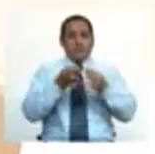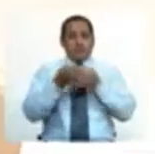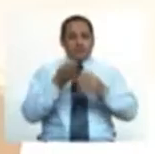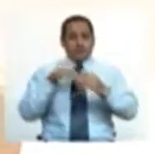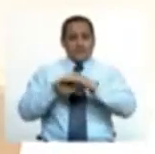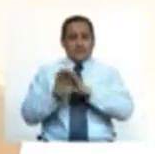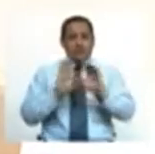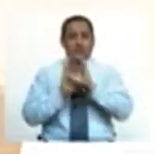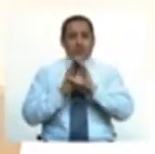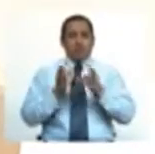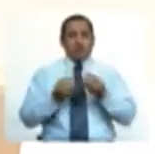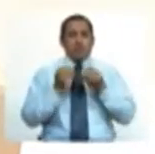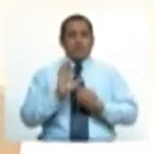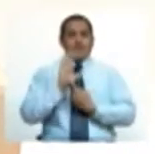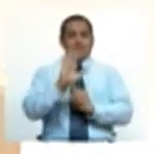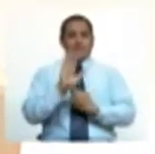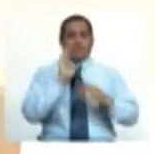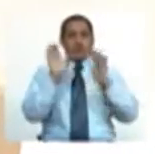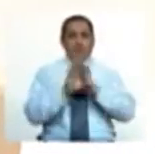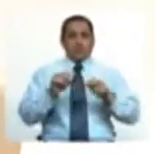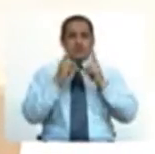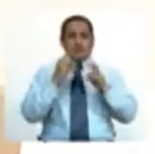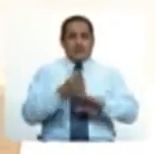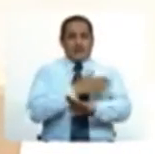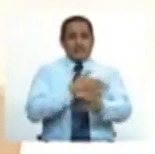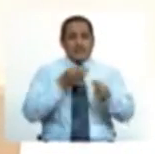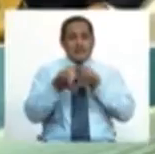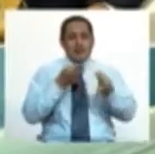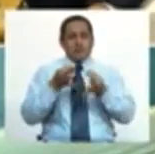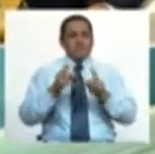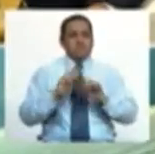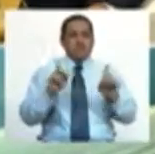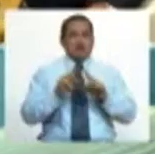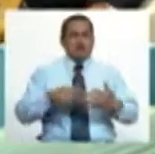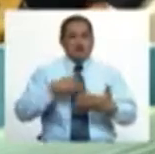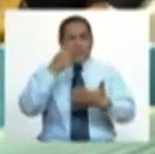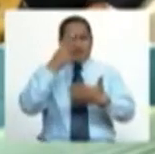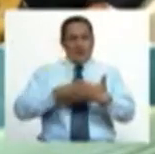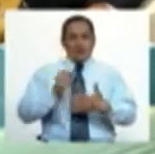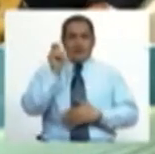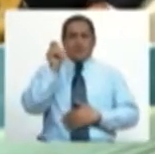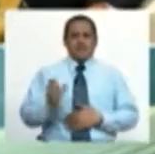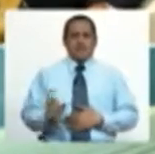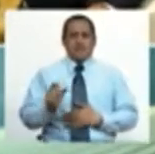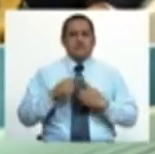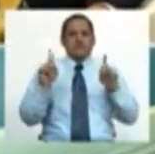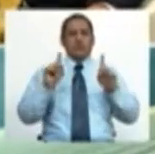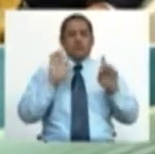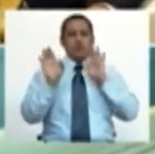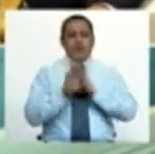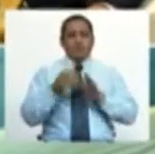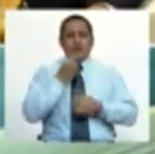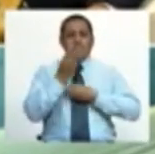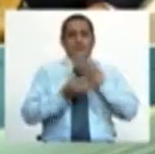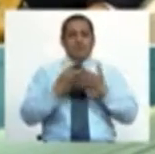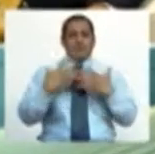interpretación desde la Constitución, como la que plantea el caso que estamos comentando, ya no se evalúa la presencia física de la persona, sino la